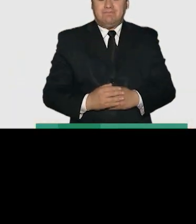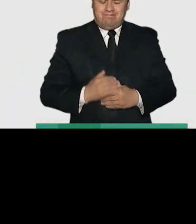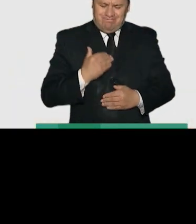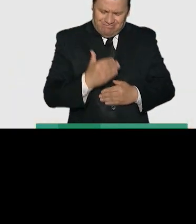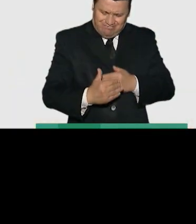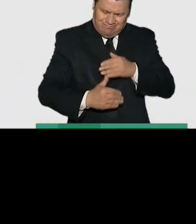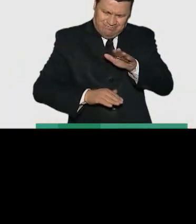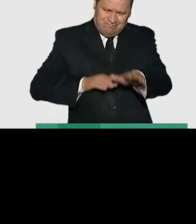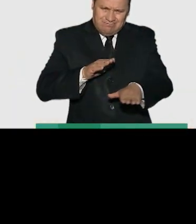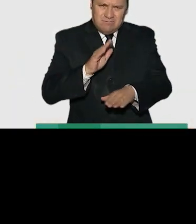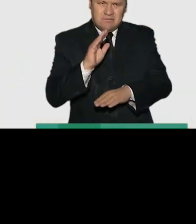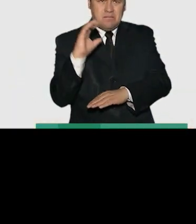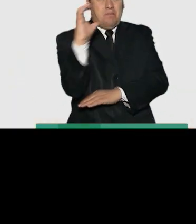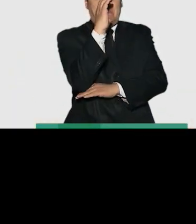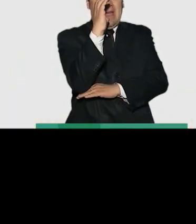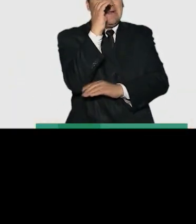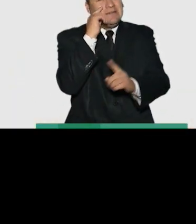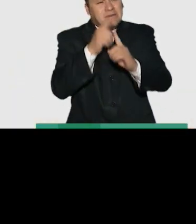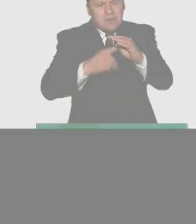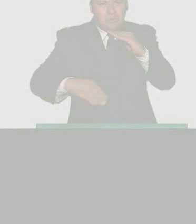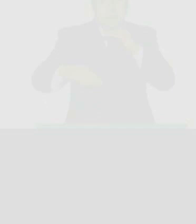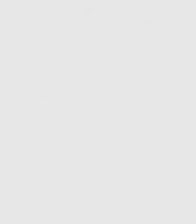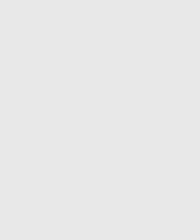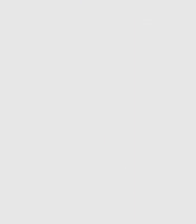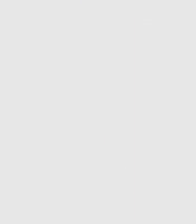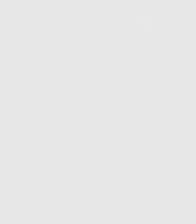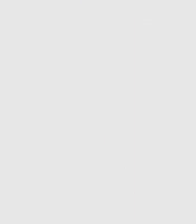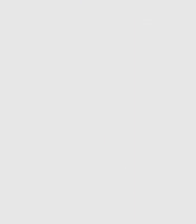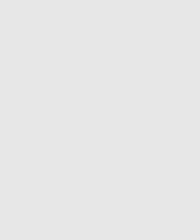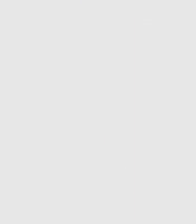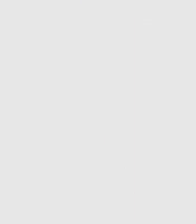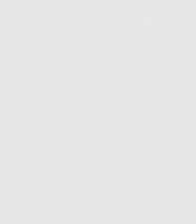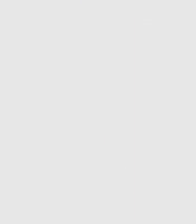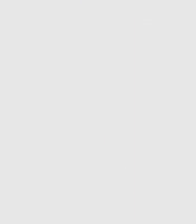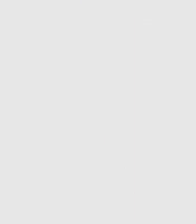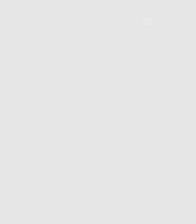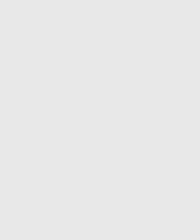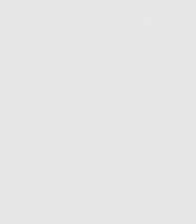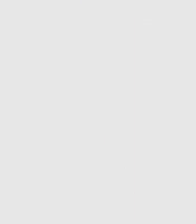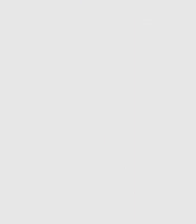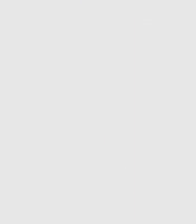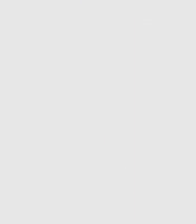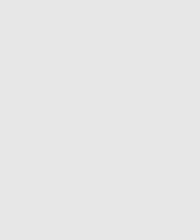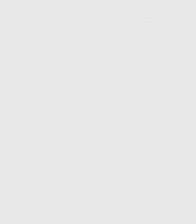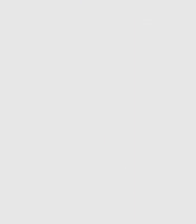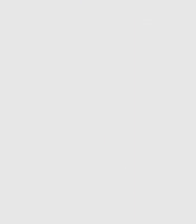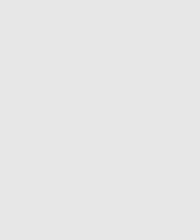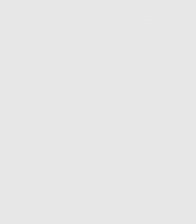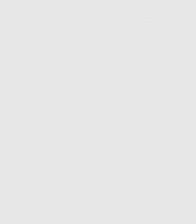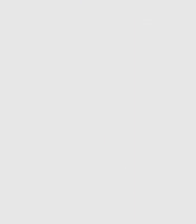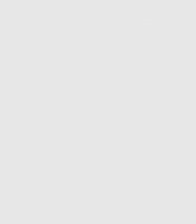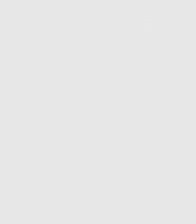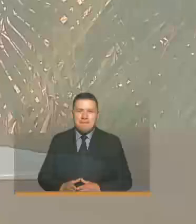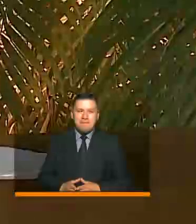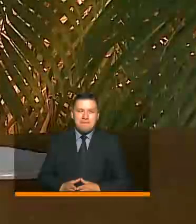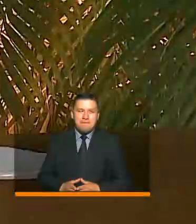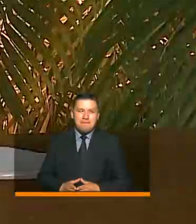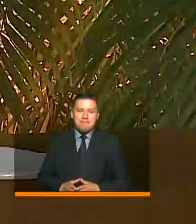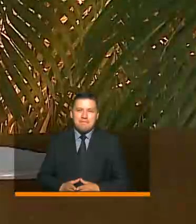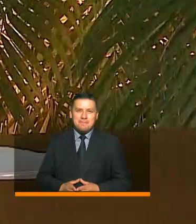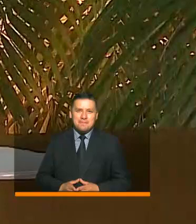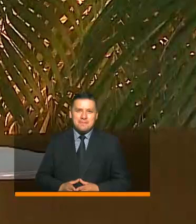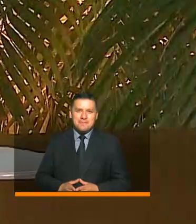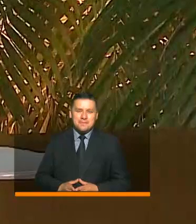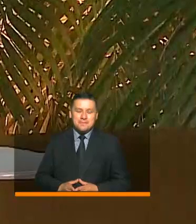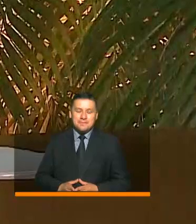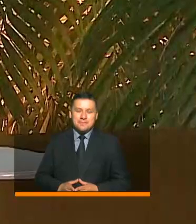Avanzamos hacia un país más justo. El futuro es de todos. Gobierno de Colombia.